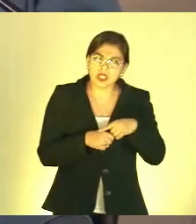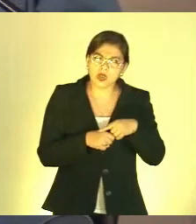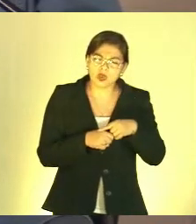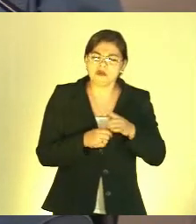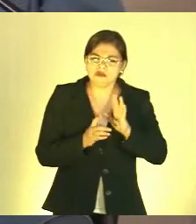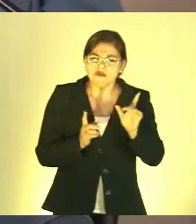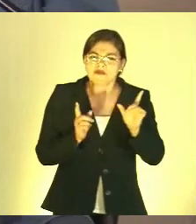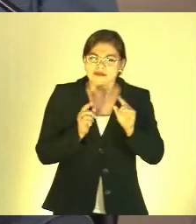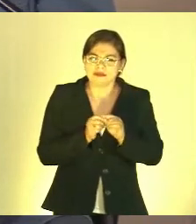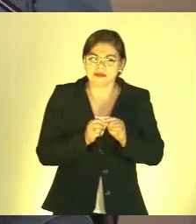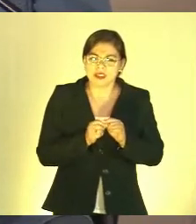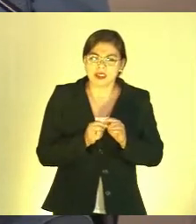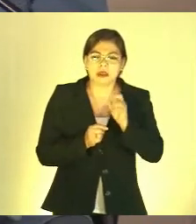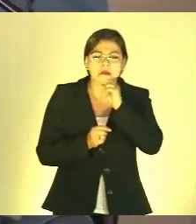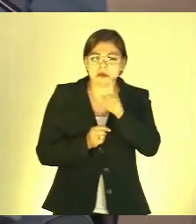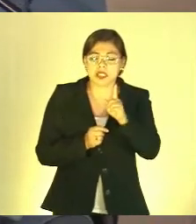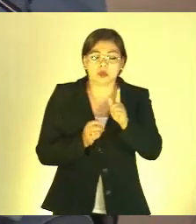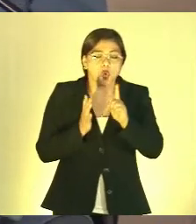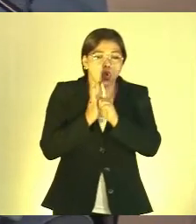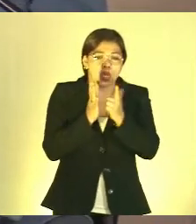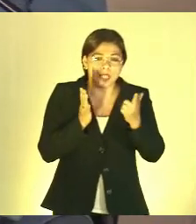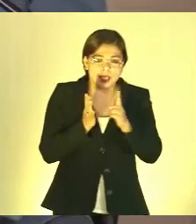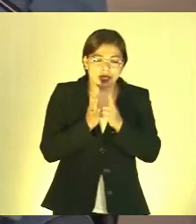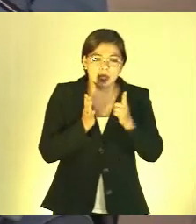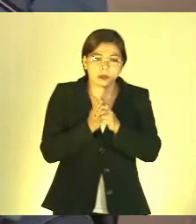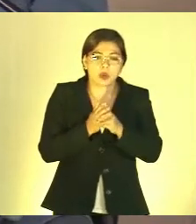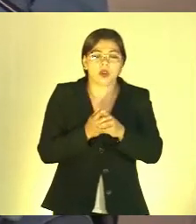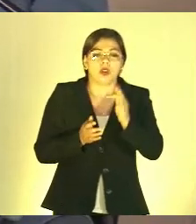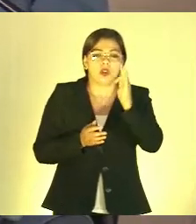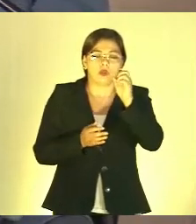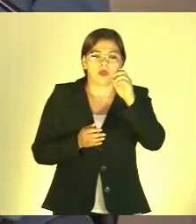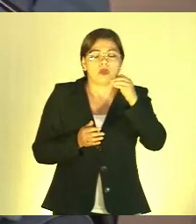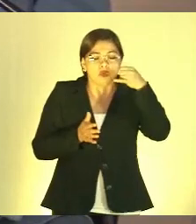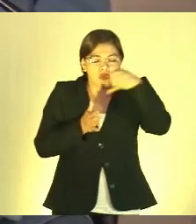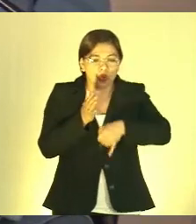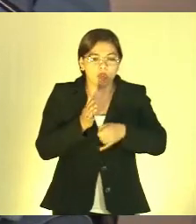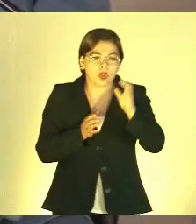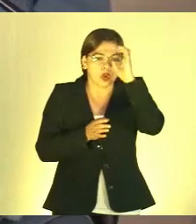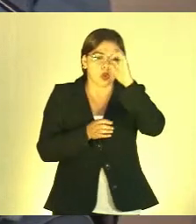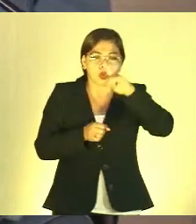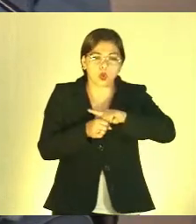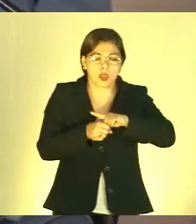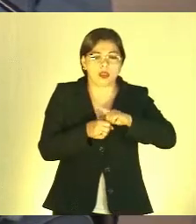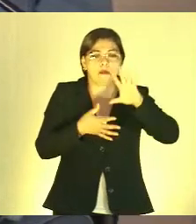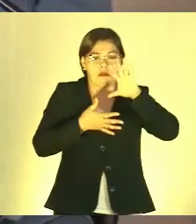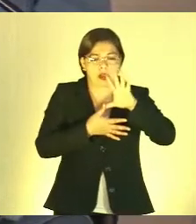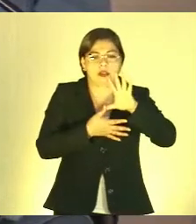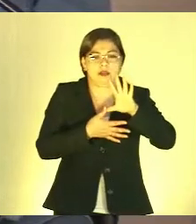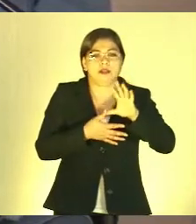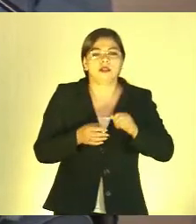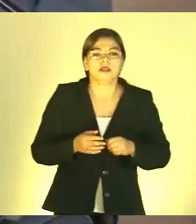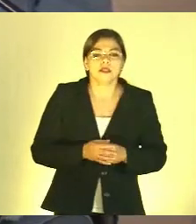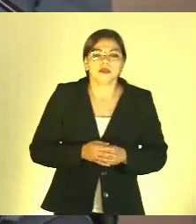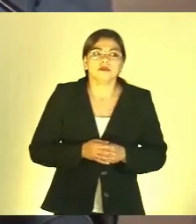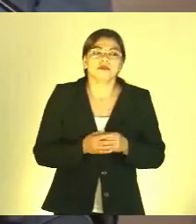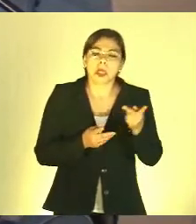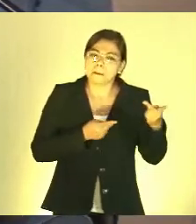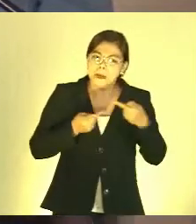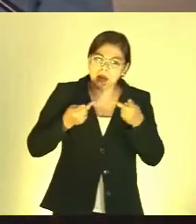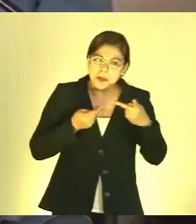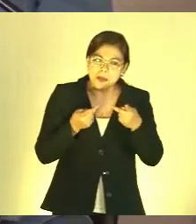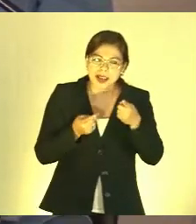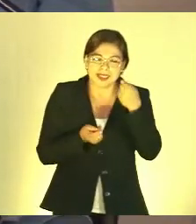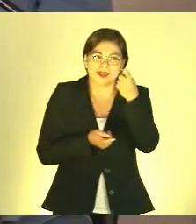nada de la red de librerías del Fondo de Cultura en toda América Latina. Entonces, prepárate para las